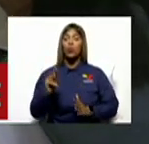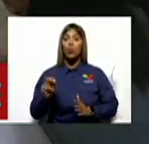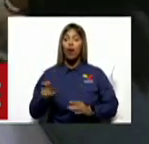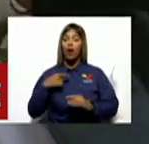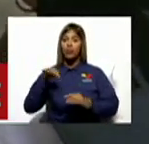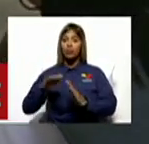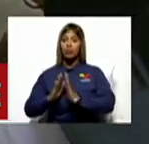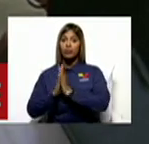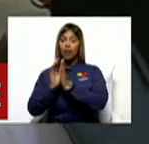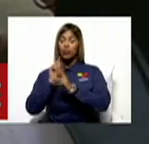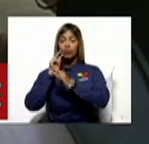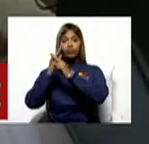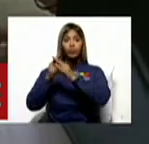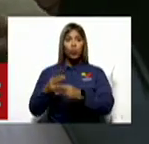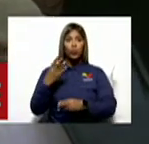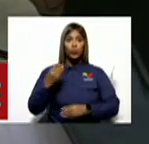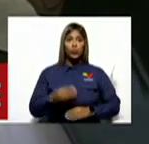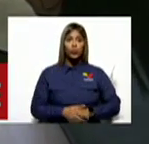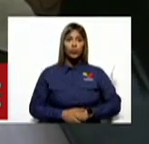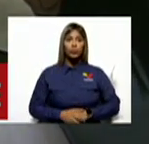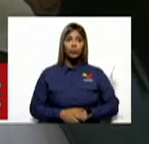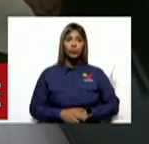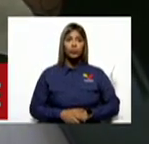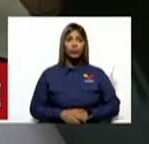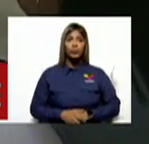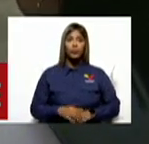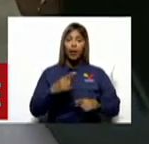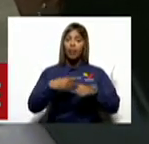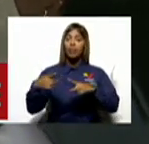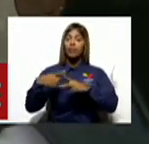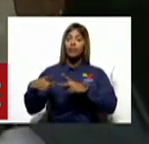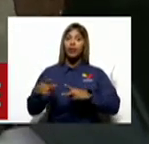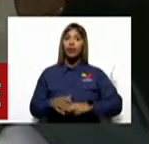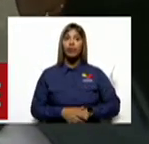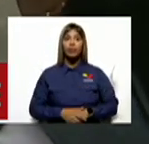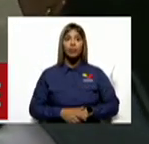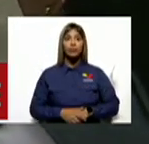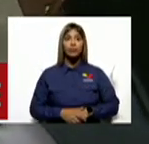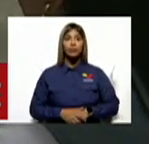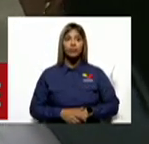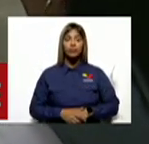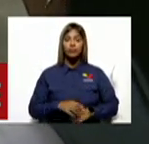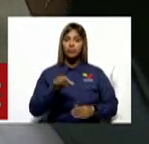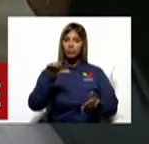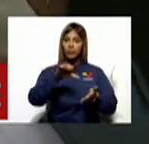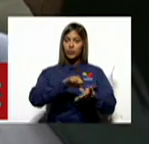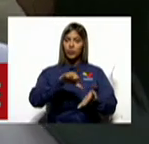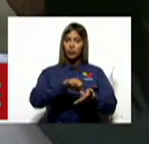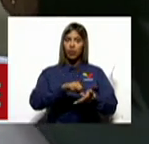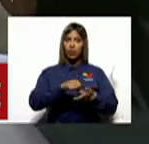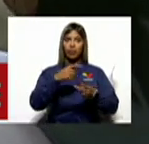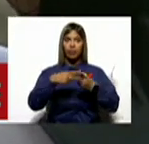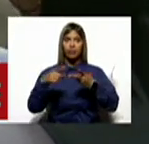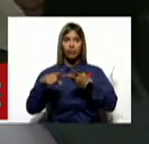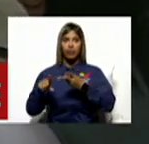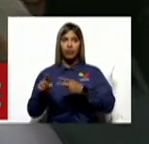santo aquí que es venerado por distintas ciudades,